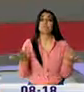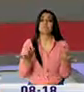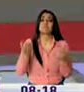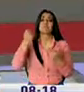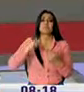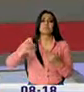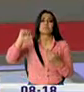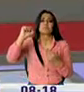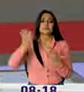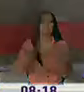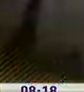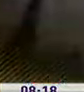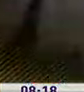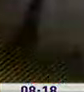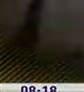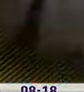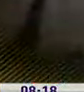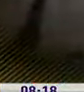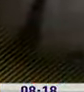por favor.